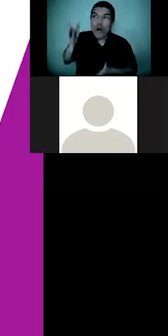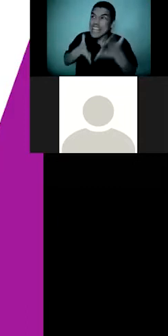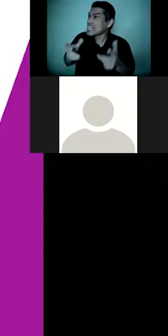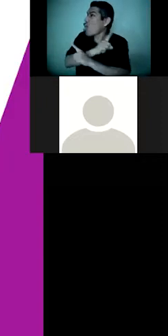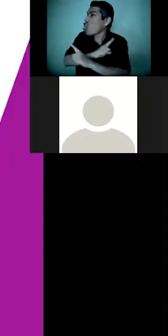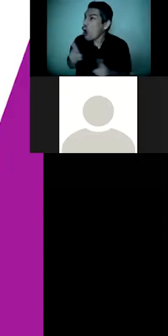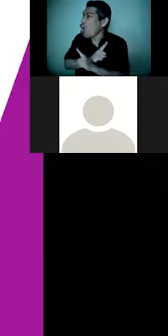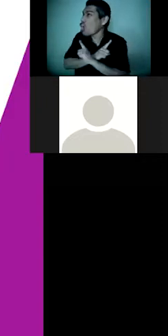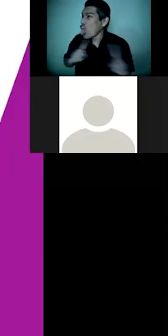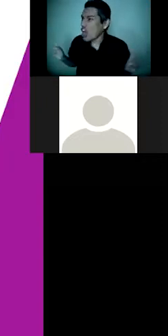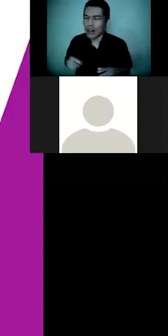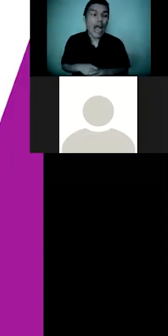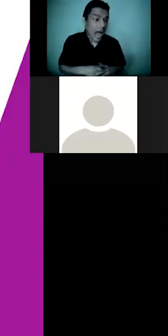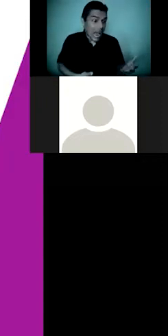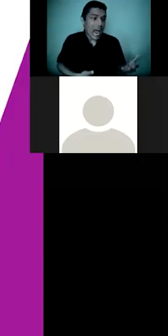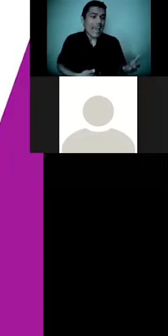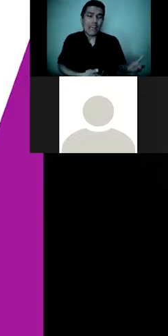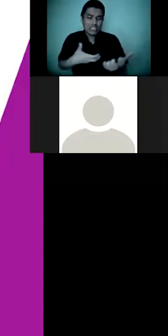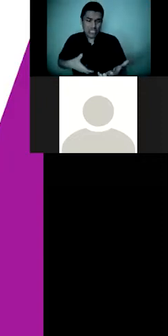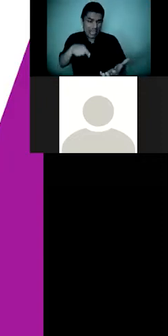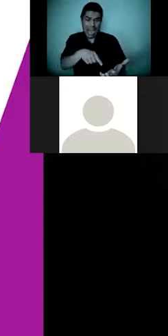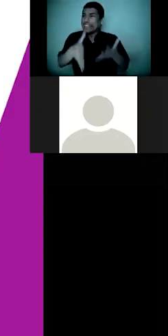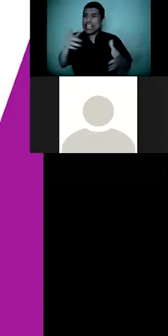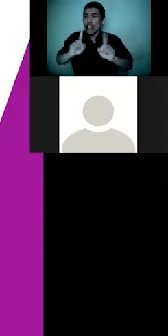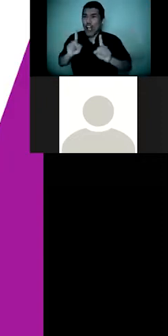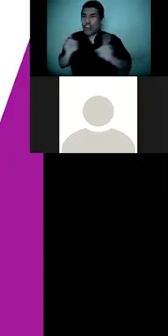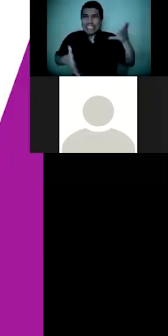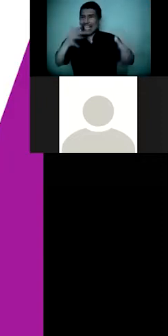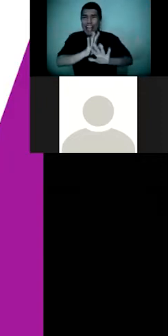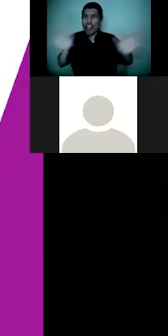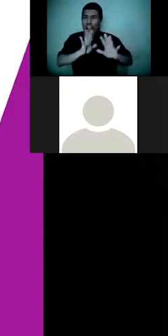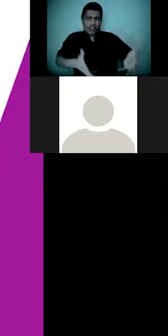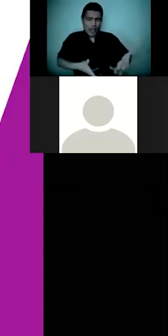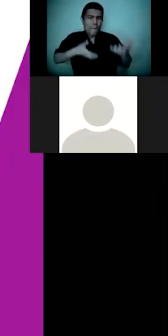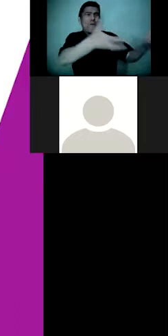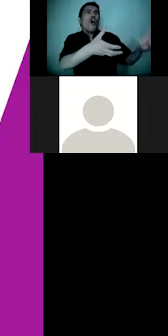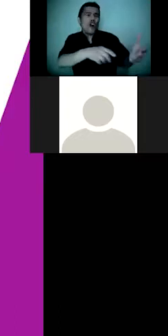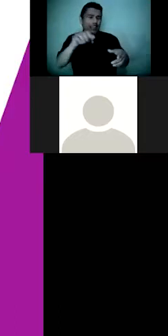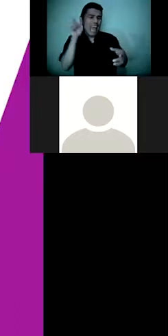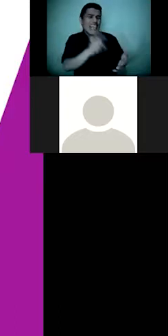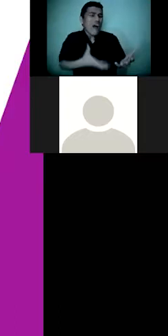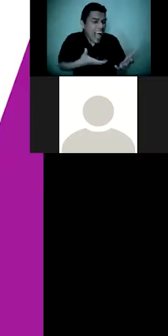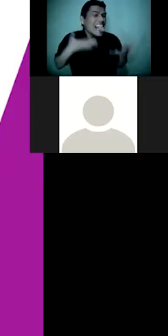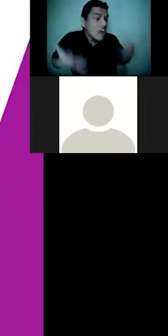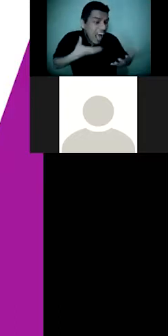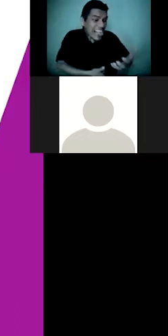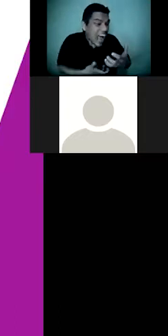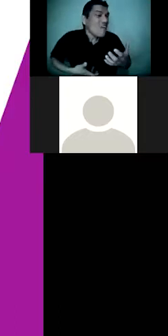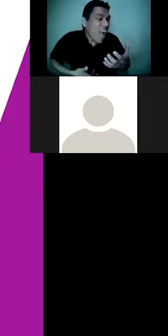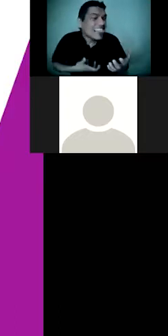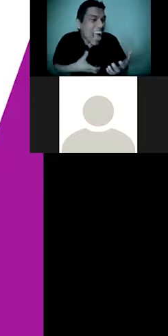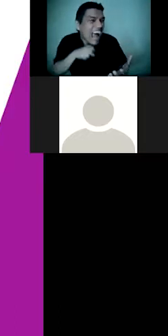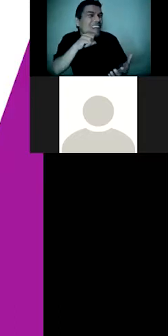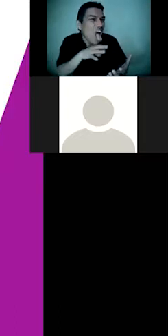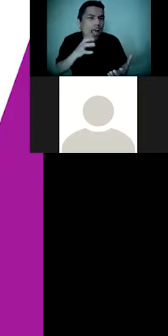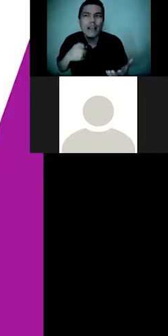aprenda a hablar todos. Nada, nada de señas, nada de señas. Sí, sí, sí, nada de señas, nada de señas. Los papás asustados y hacen lo